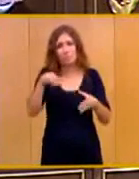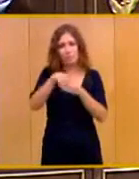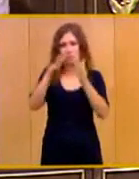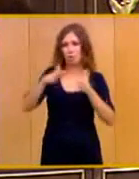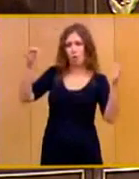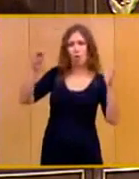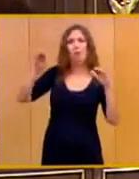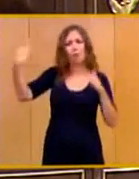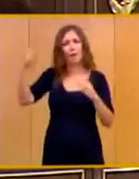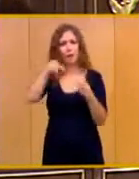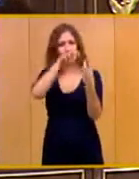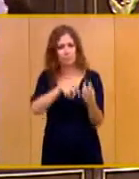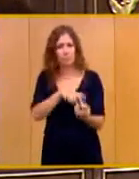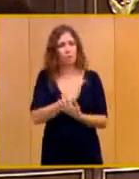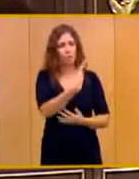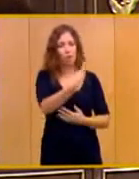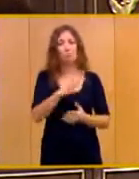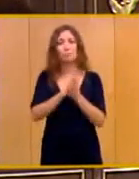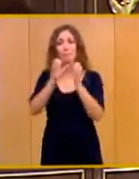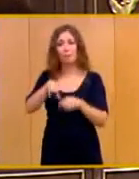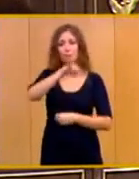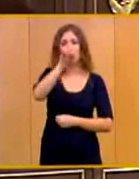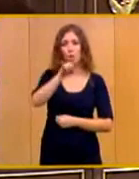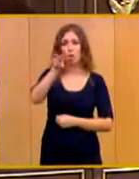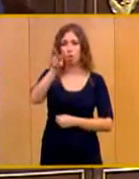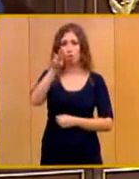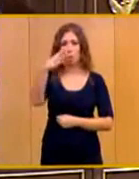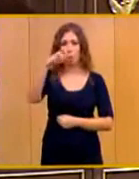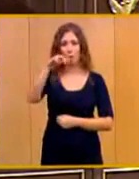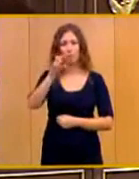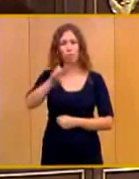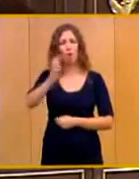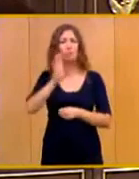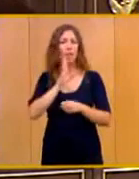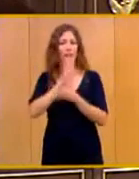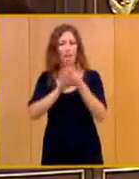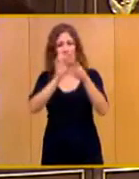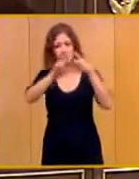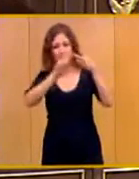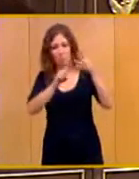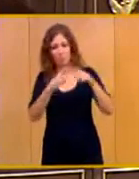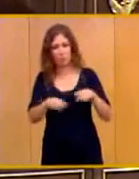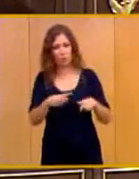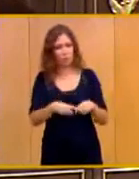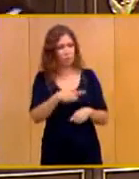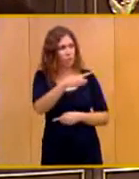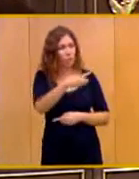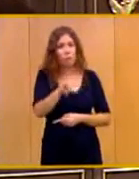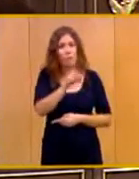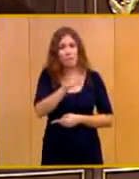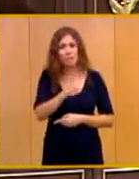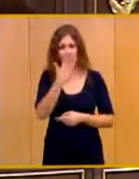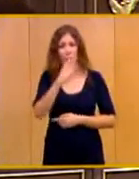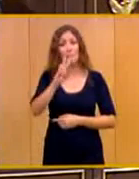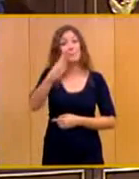las negociaciones de Zurbano y en todas las demás que acabo de enumerar. Y si usted no se ha enterado, pregúntele a la vicepresidenta